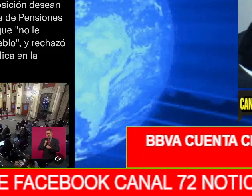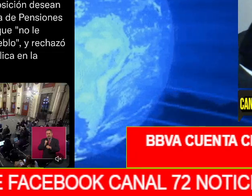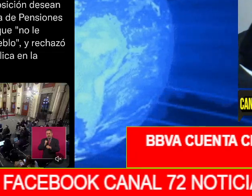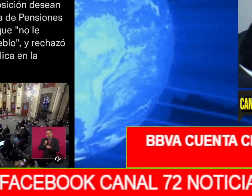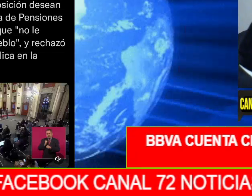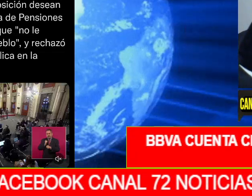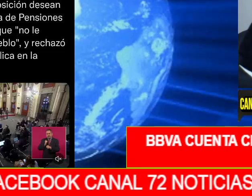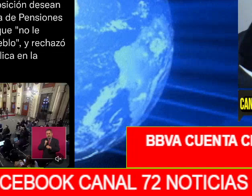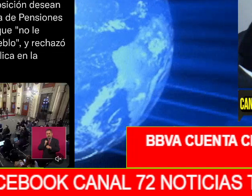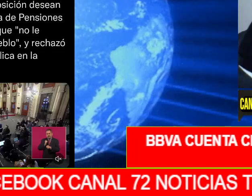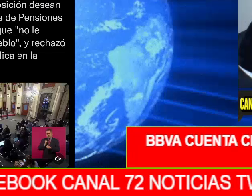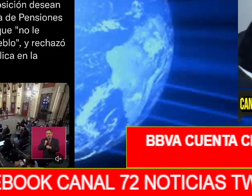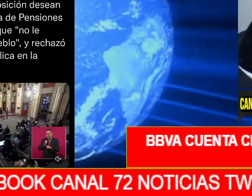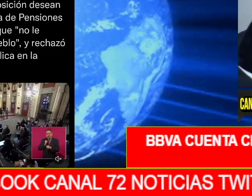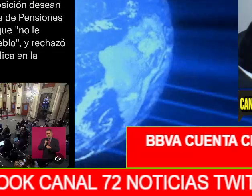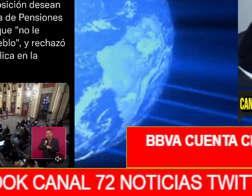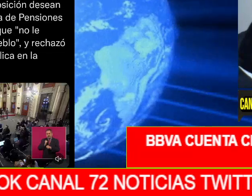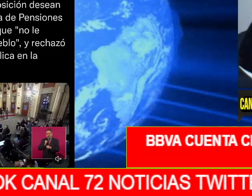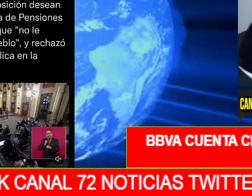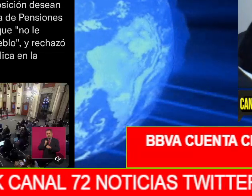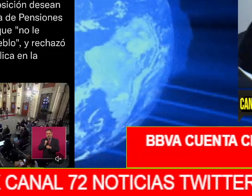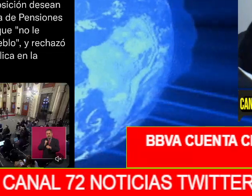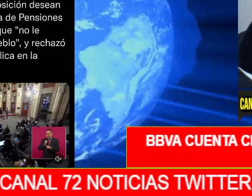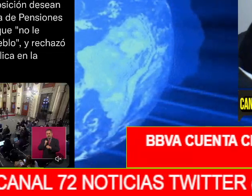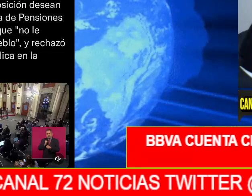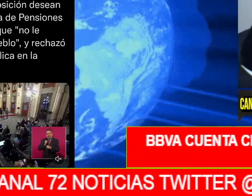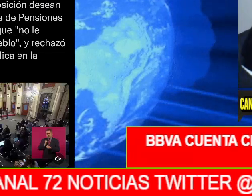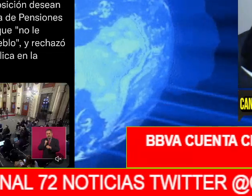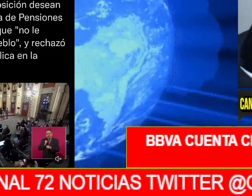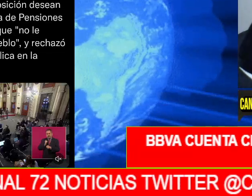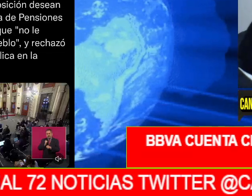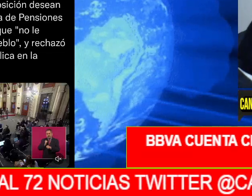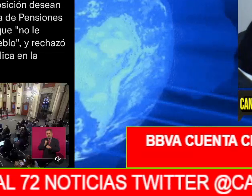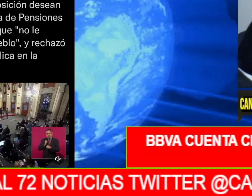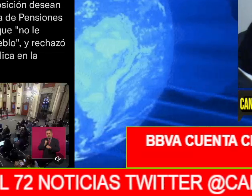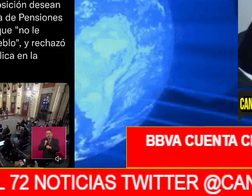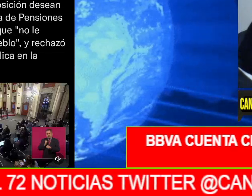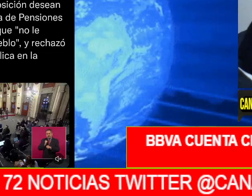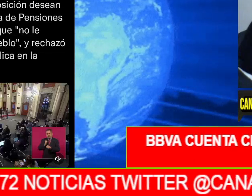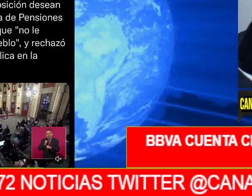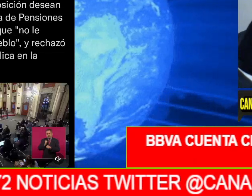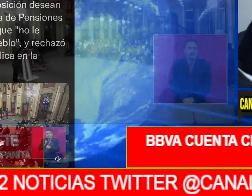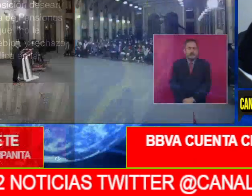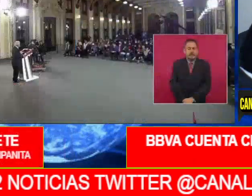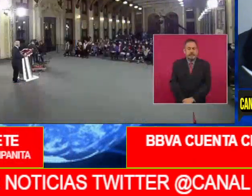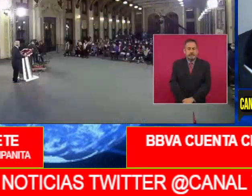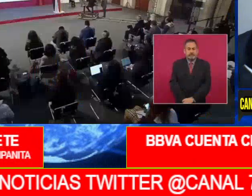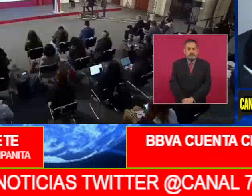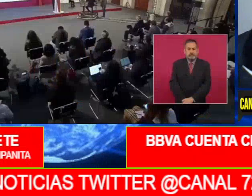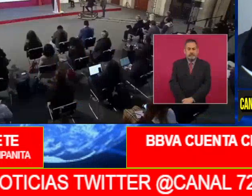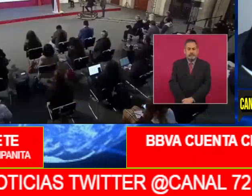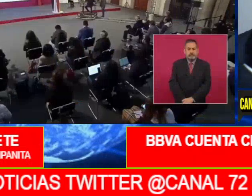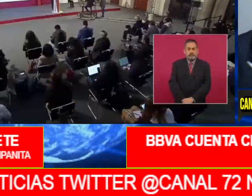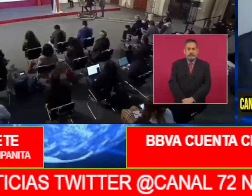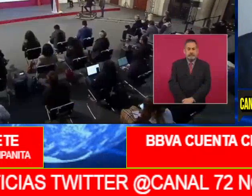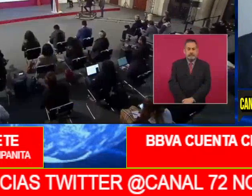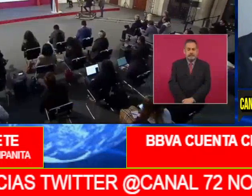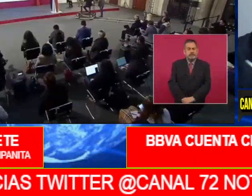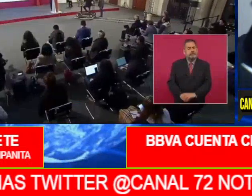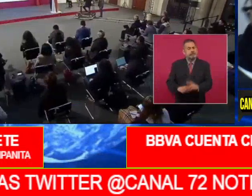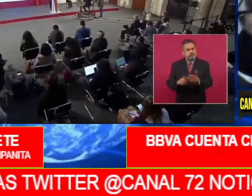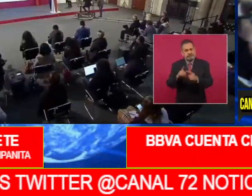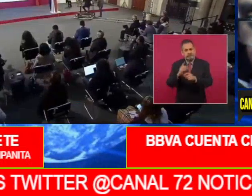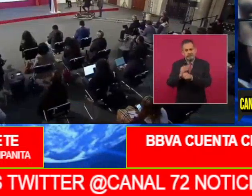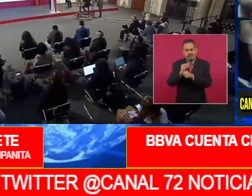es costumbre que pues traten con esta señora valga la valga la expresión vamos a escuchar al presidente hoy en la mañanera pues aprovecho para